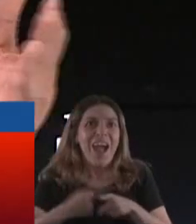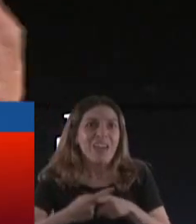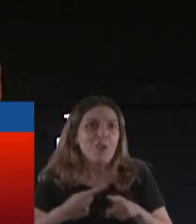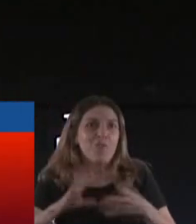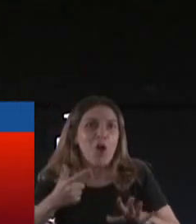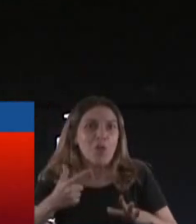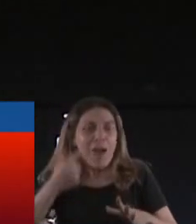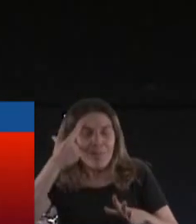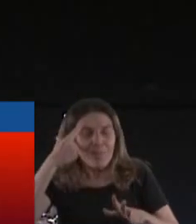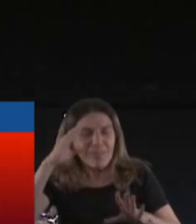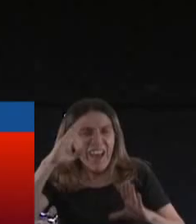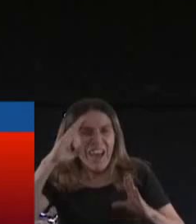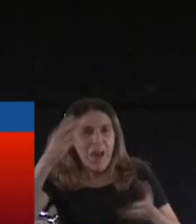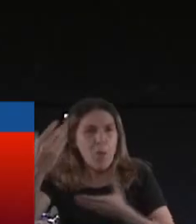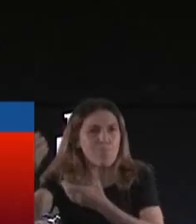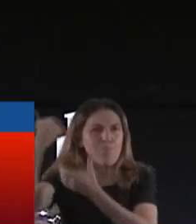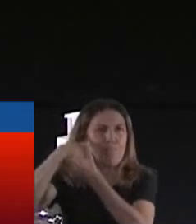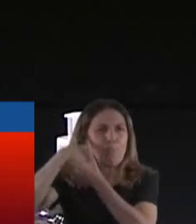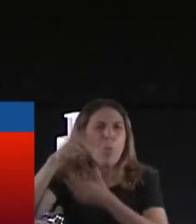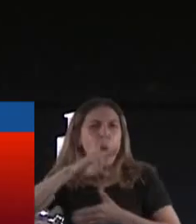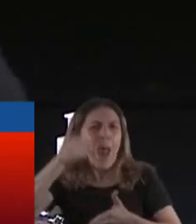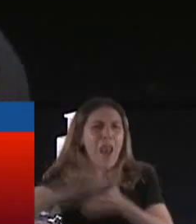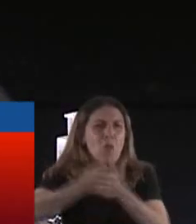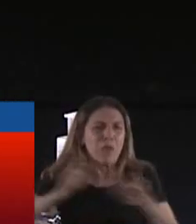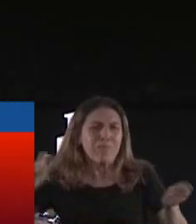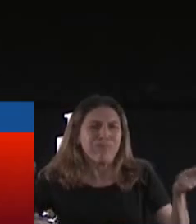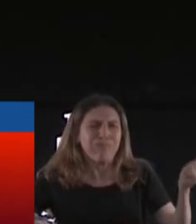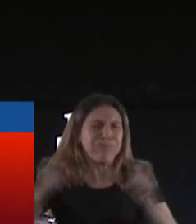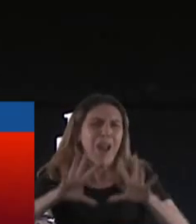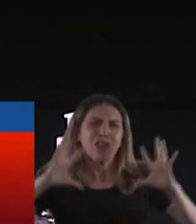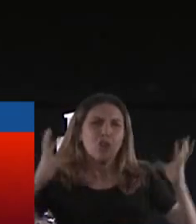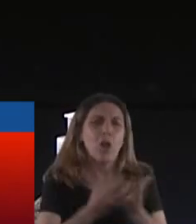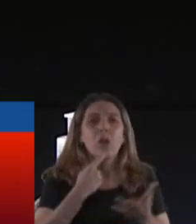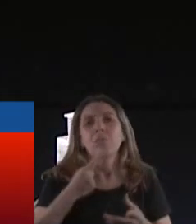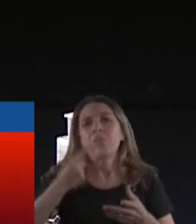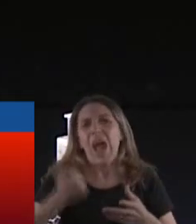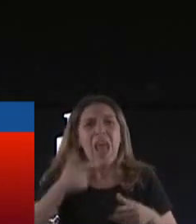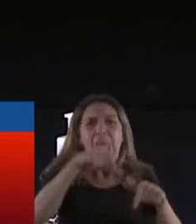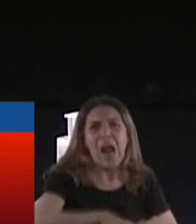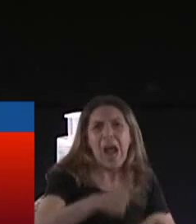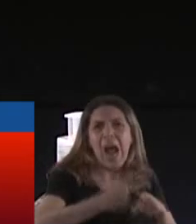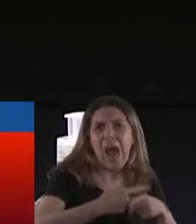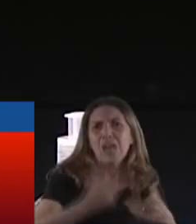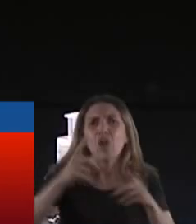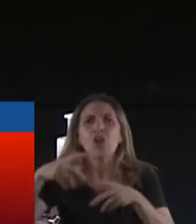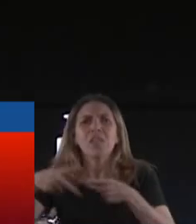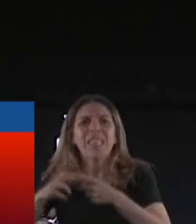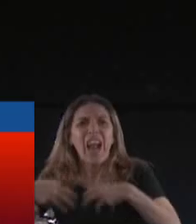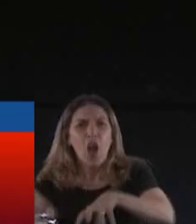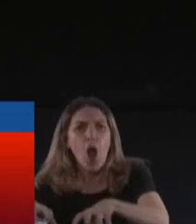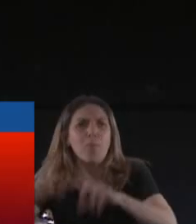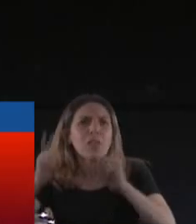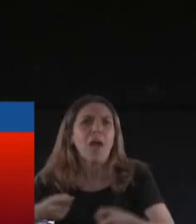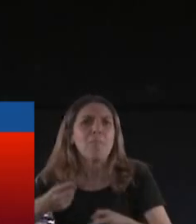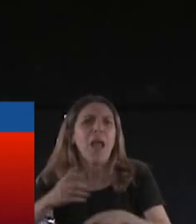el mundo, es una serie que empieza acá, sigue en Tecnópolis, y que yo celebro y que seguramente culminará con el